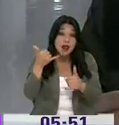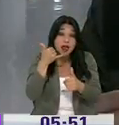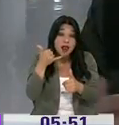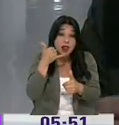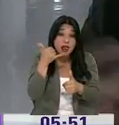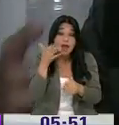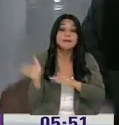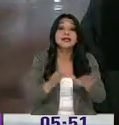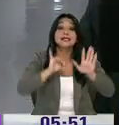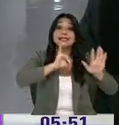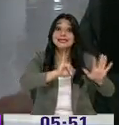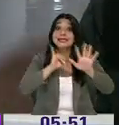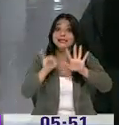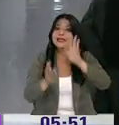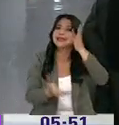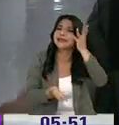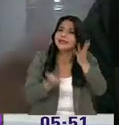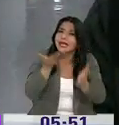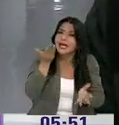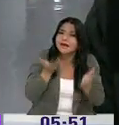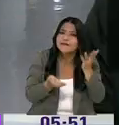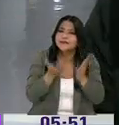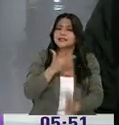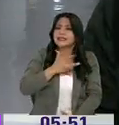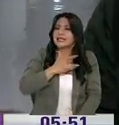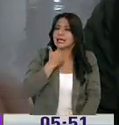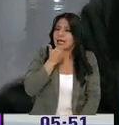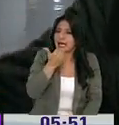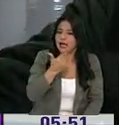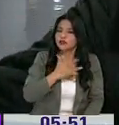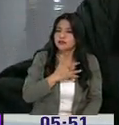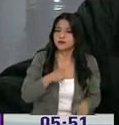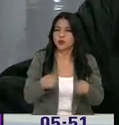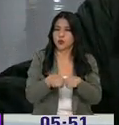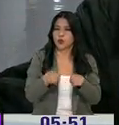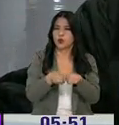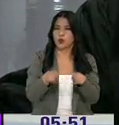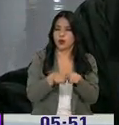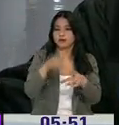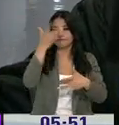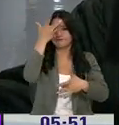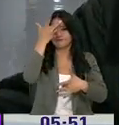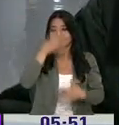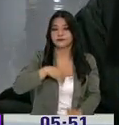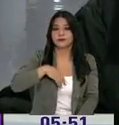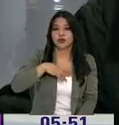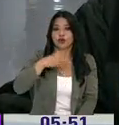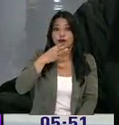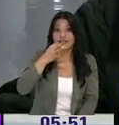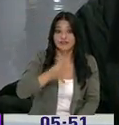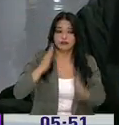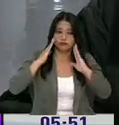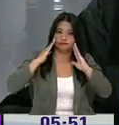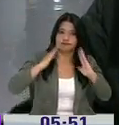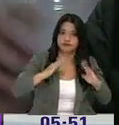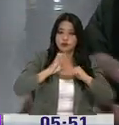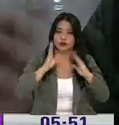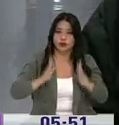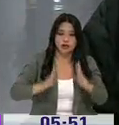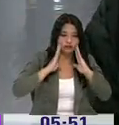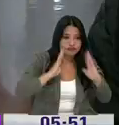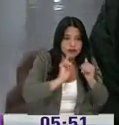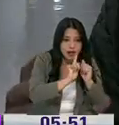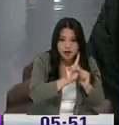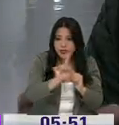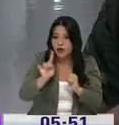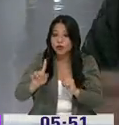llamadas pueden despertar ciertos síntomas que nos pueden hacer trabajar personalizadamente con los ecuatorianos. En este